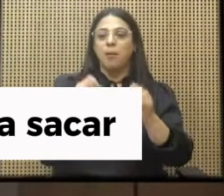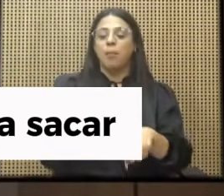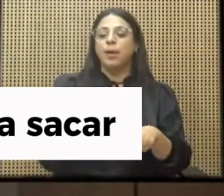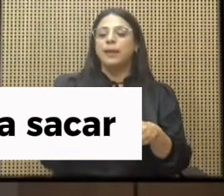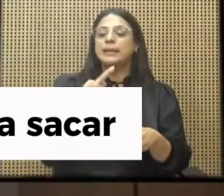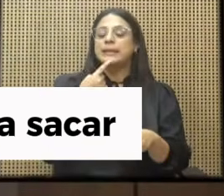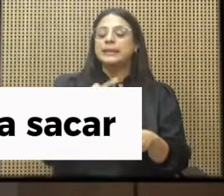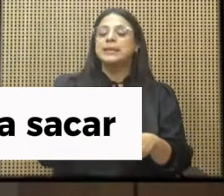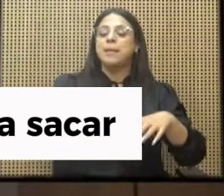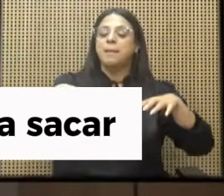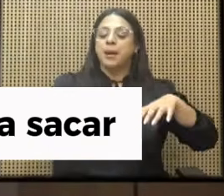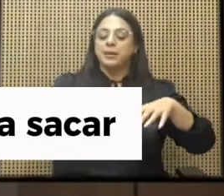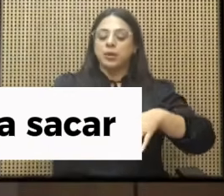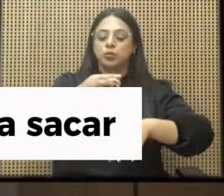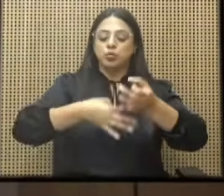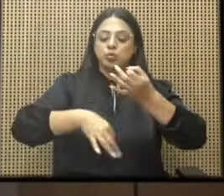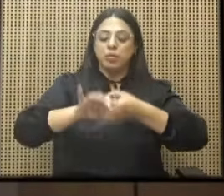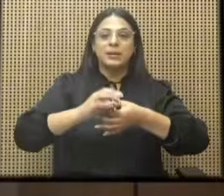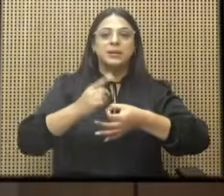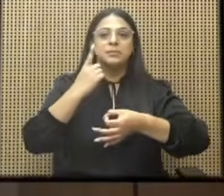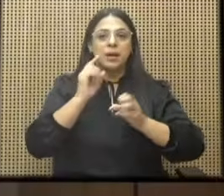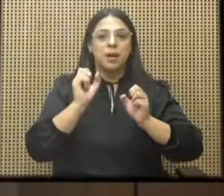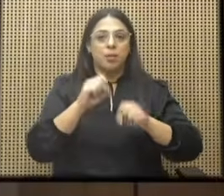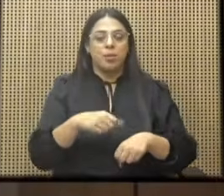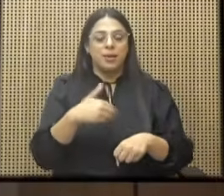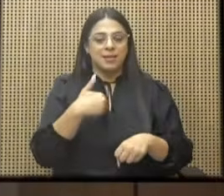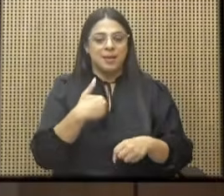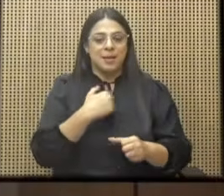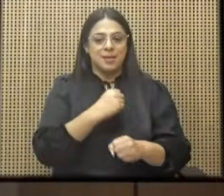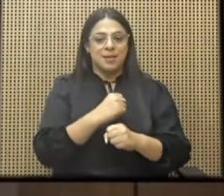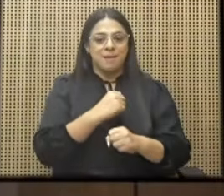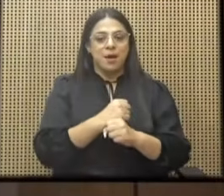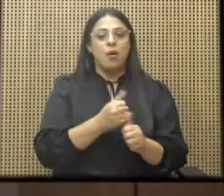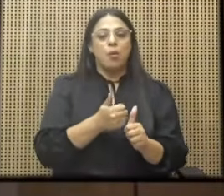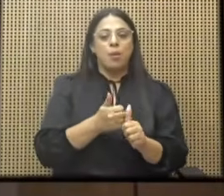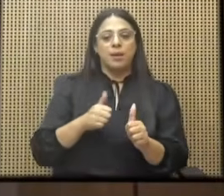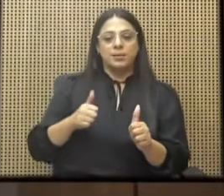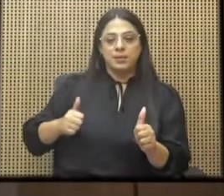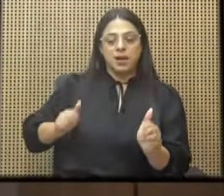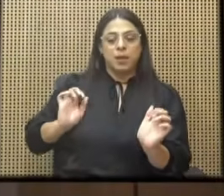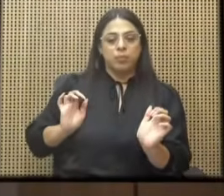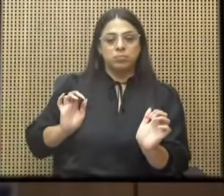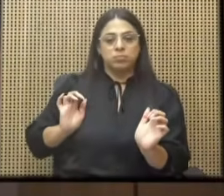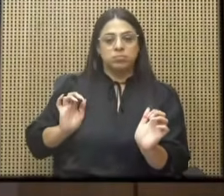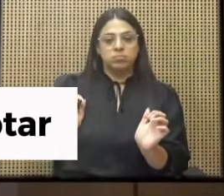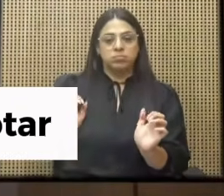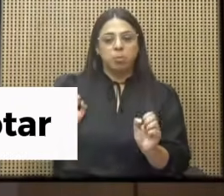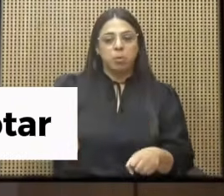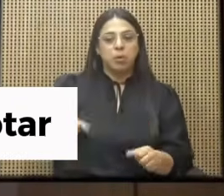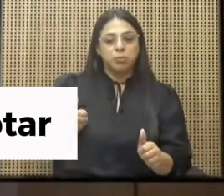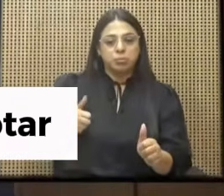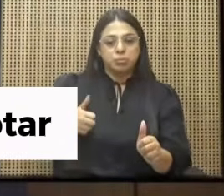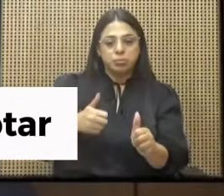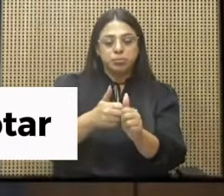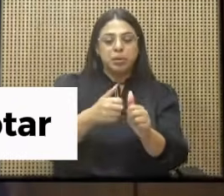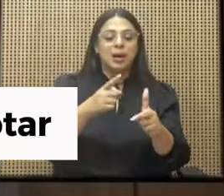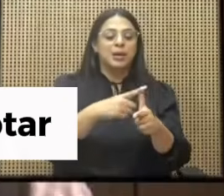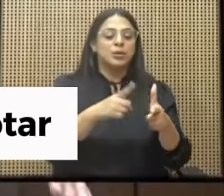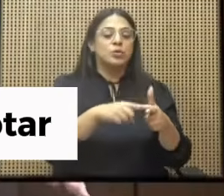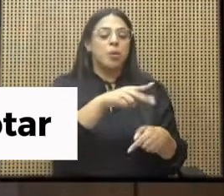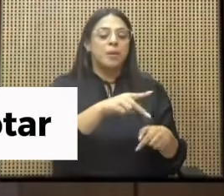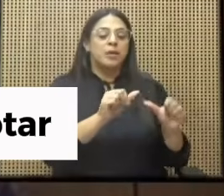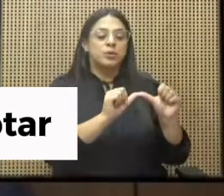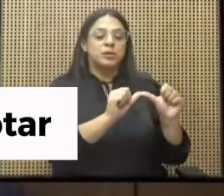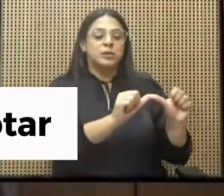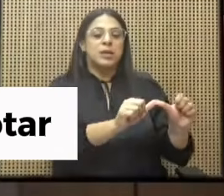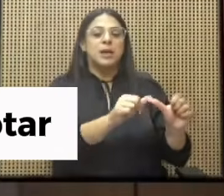que se desempeñen en las salas para sacar trabajo atrasado. Entonces, los que están, siguen y llegan